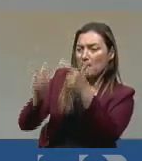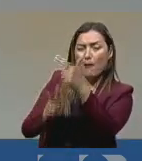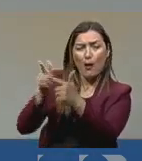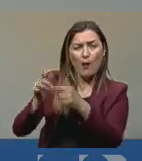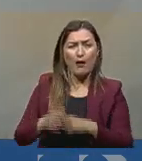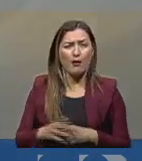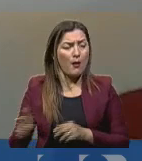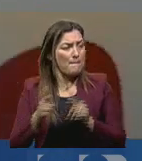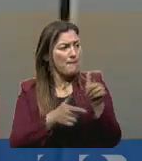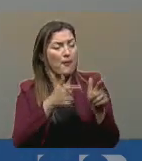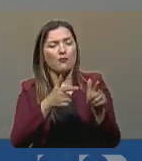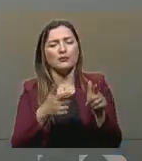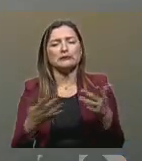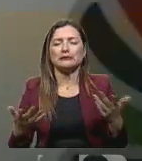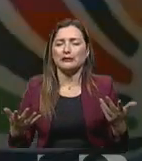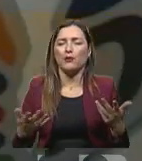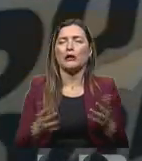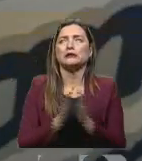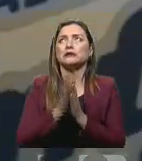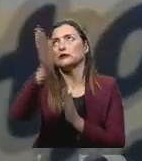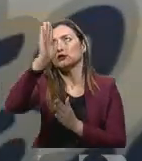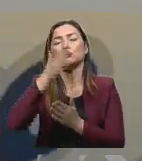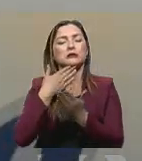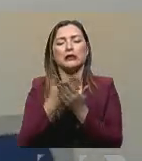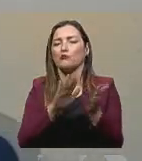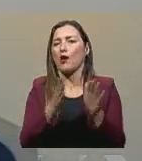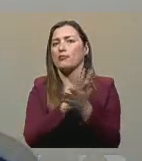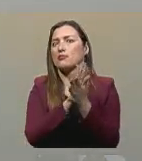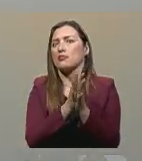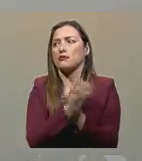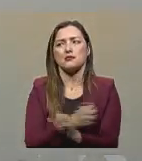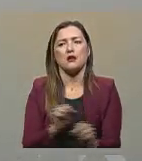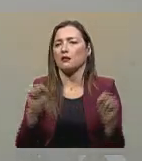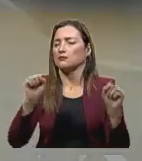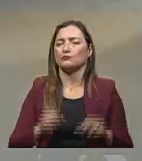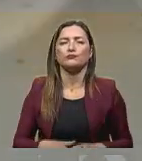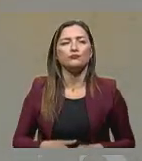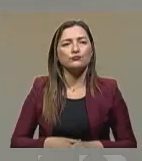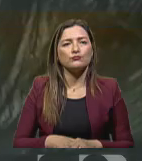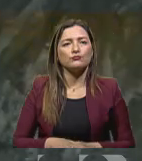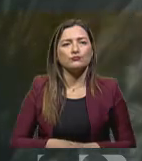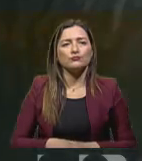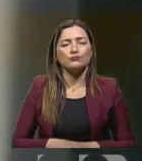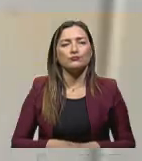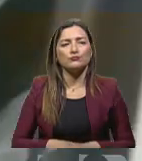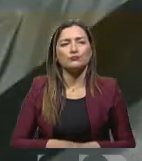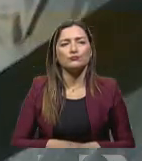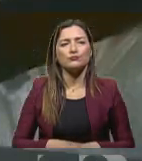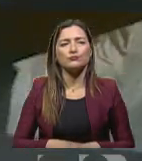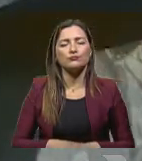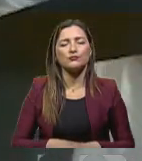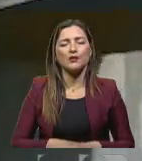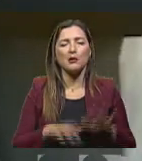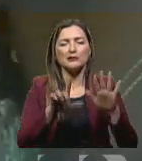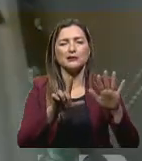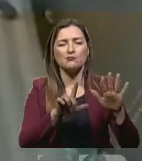dormimos bajas ni lamentable pérdida en este caso de los oficiales y del personal que estuvo en la persecución de estos delincuentes los sujetos lograron